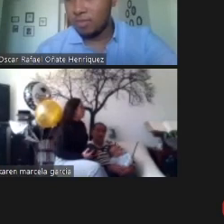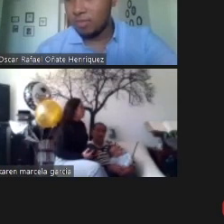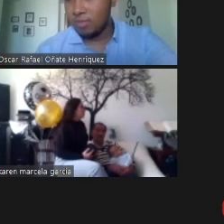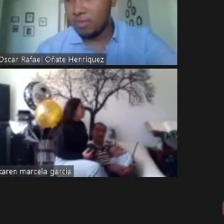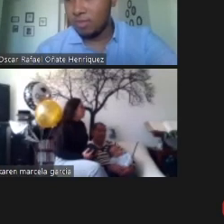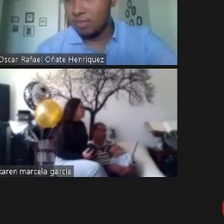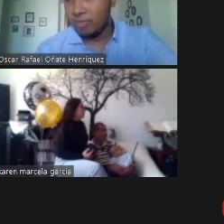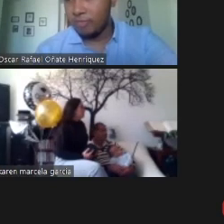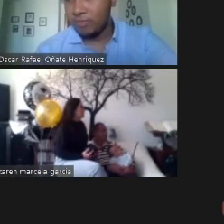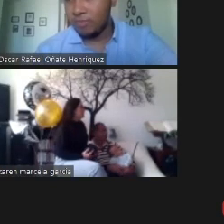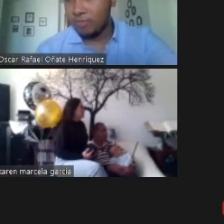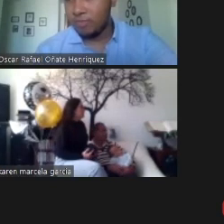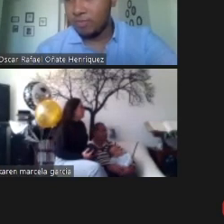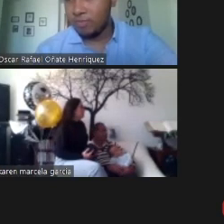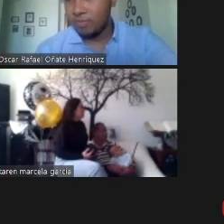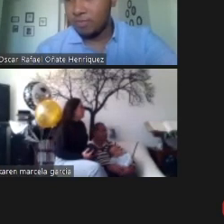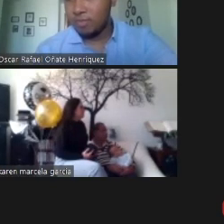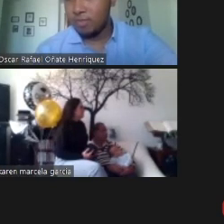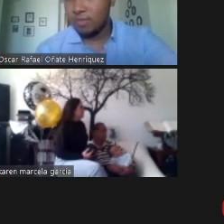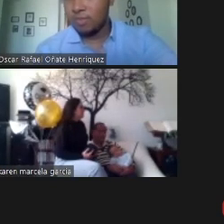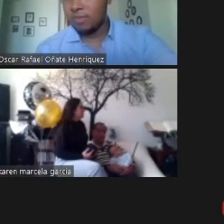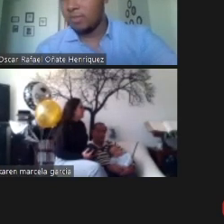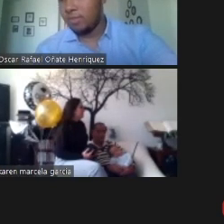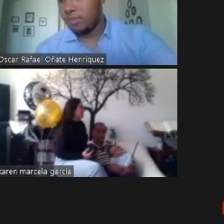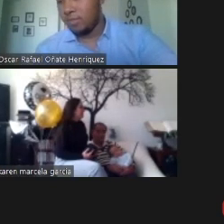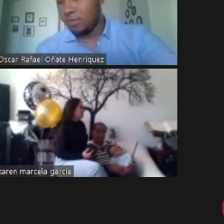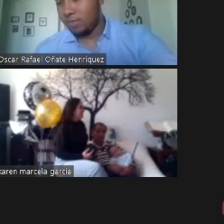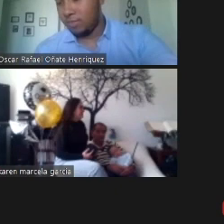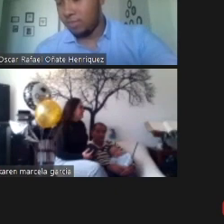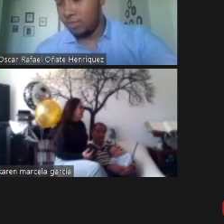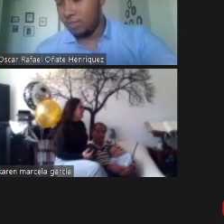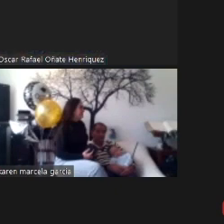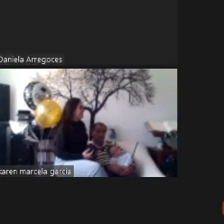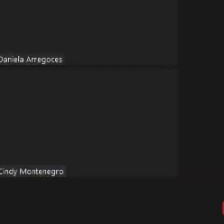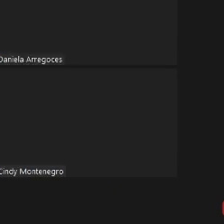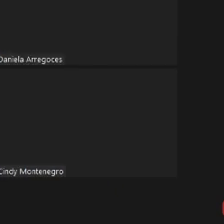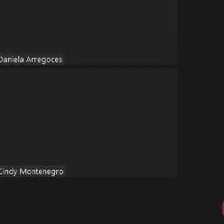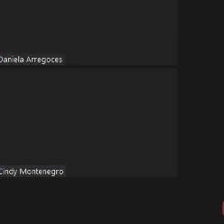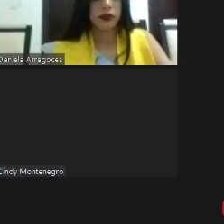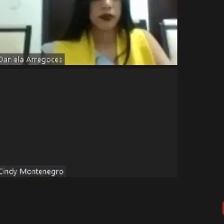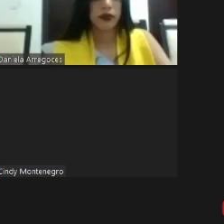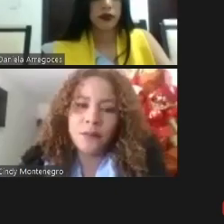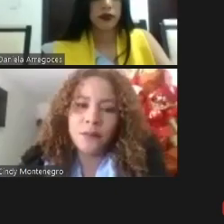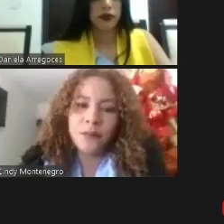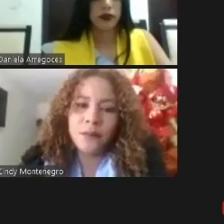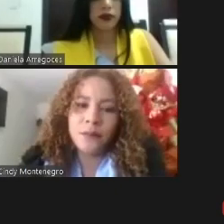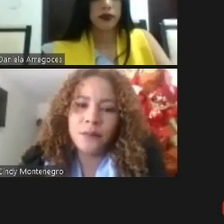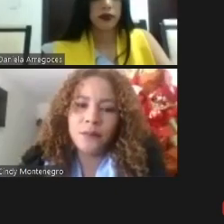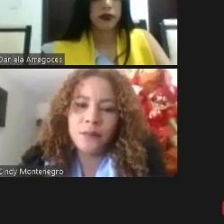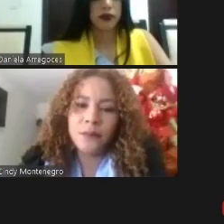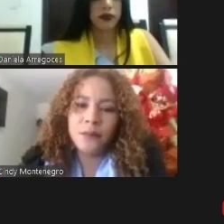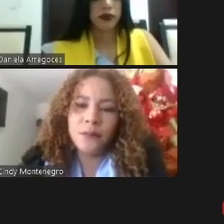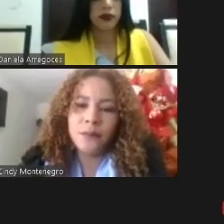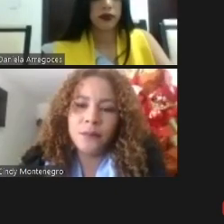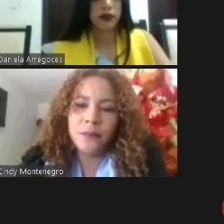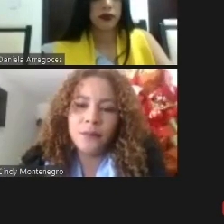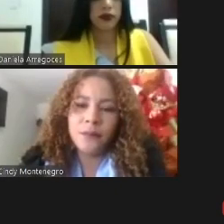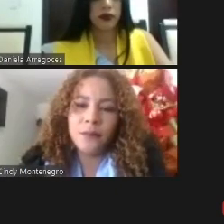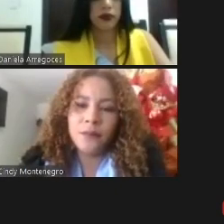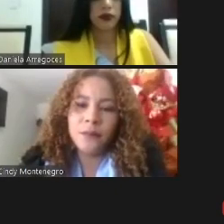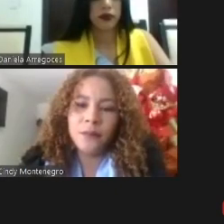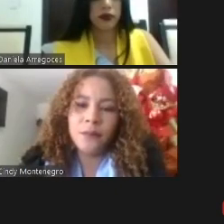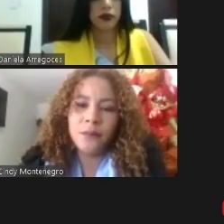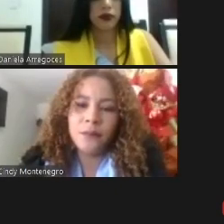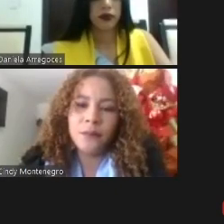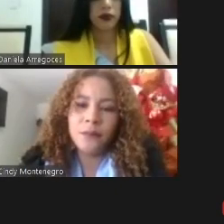Chiquillo. Eileen Karina Jiménez Pérez. Erika Patricia Sandazuri Gutiérrez. Rosa Angélica López López.